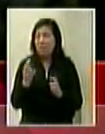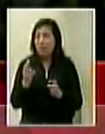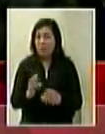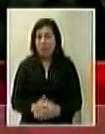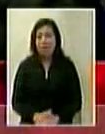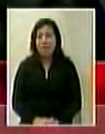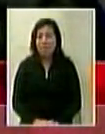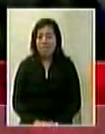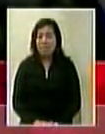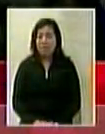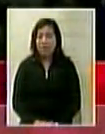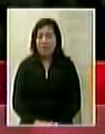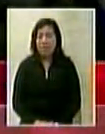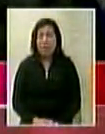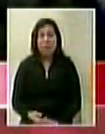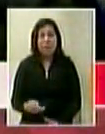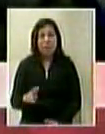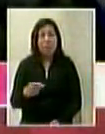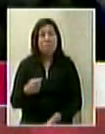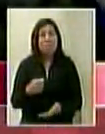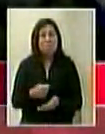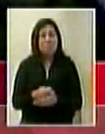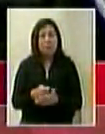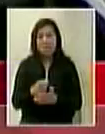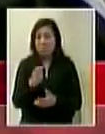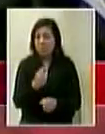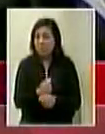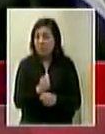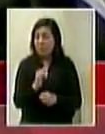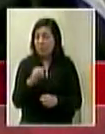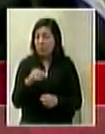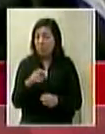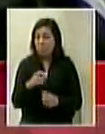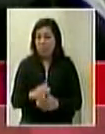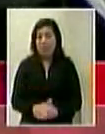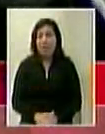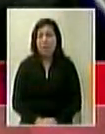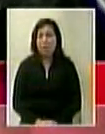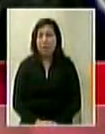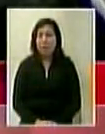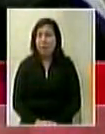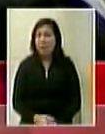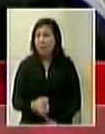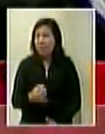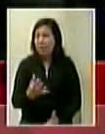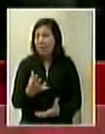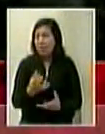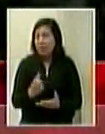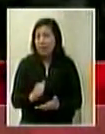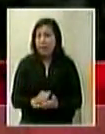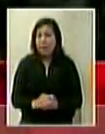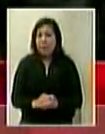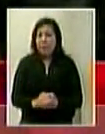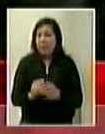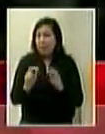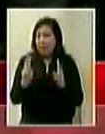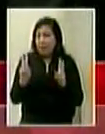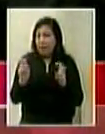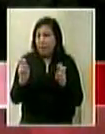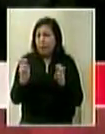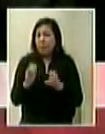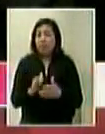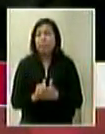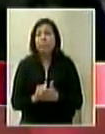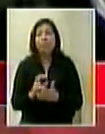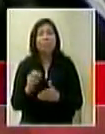en los penales, tiene que haber incremento de remuneración a los trabajadores del INPE. Si queremos de verdad tocar el tema